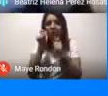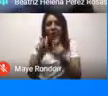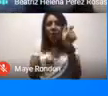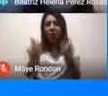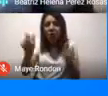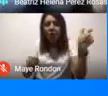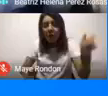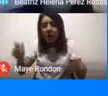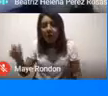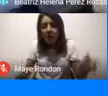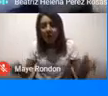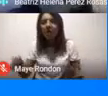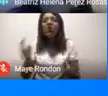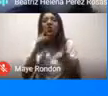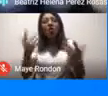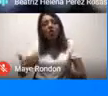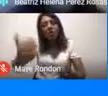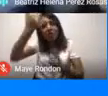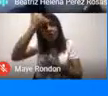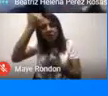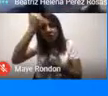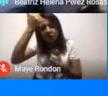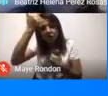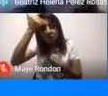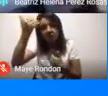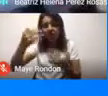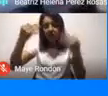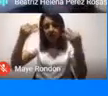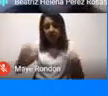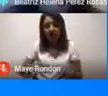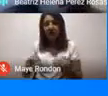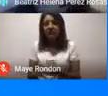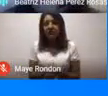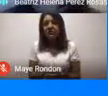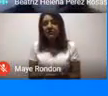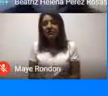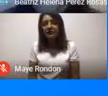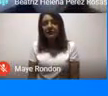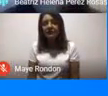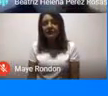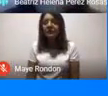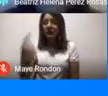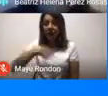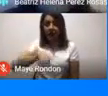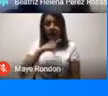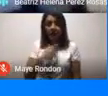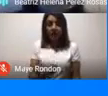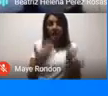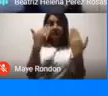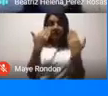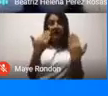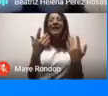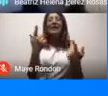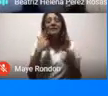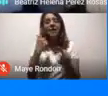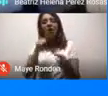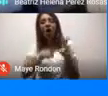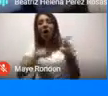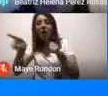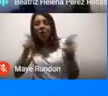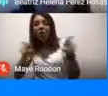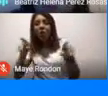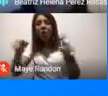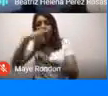pero de relaciones humanas conscientes y que le den la posibilidad de desarrollo a unos, pero manteniendo en unos